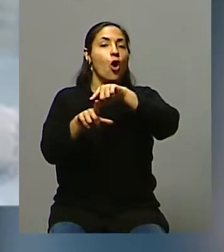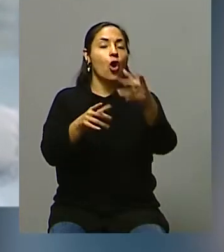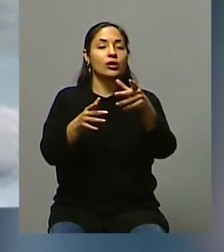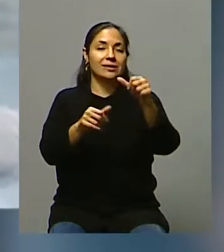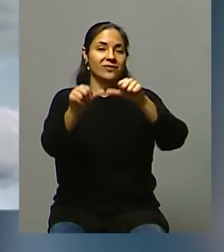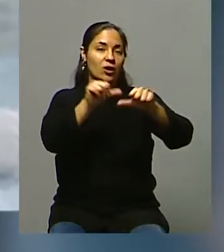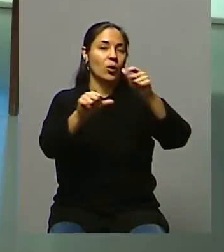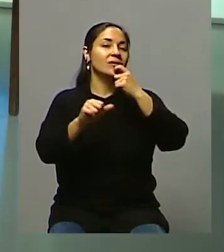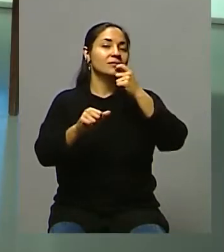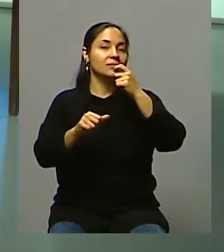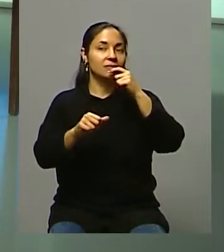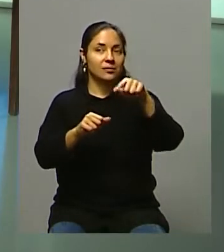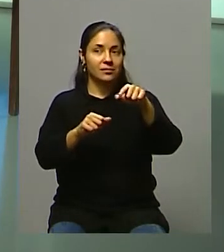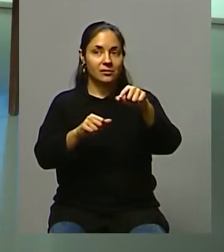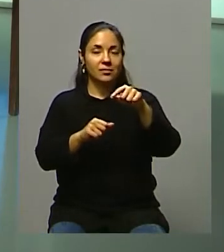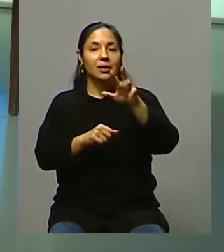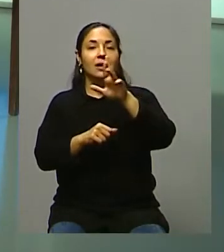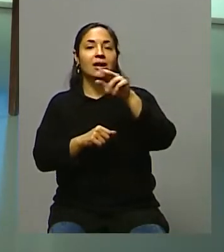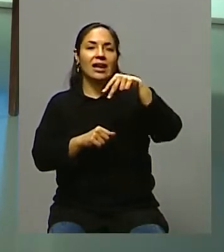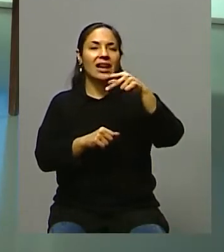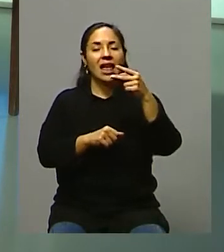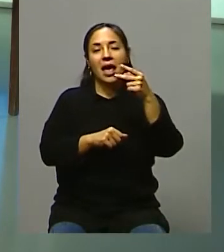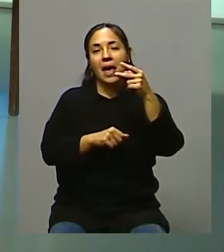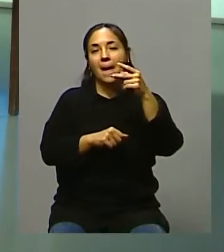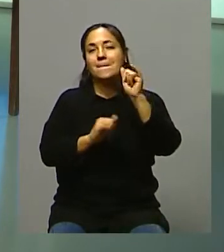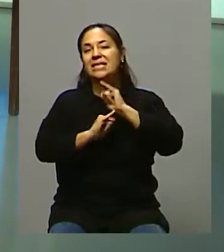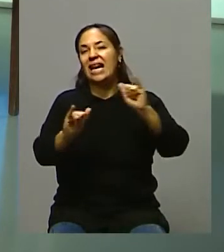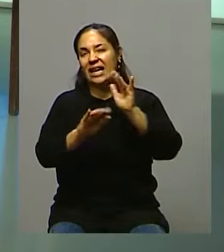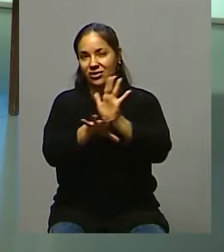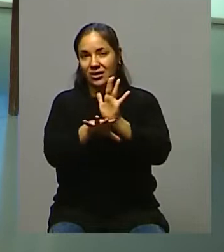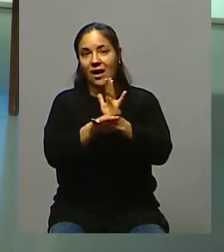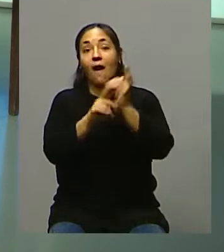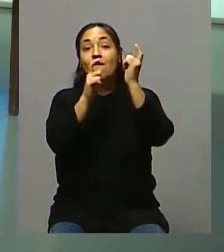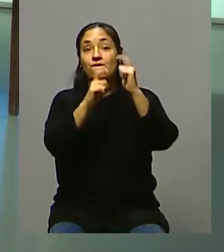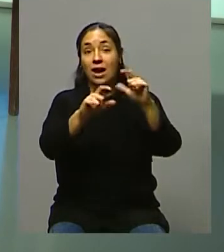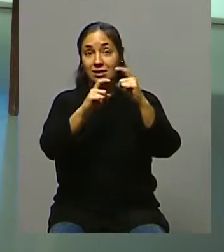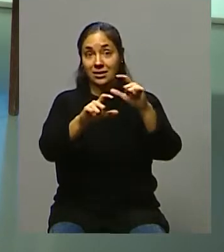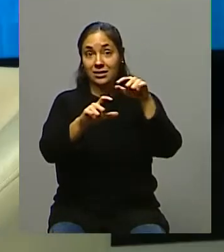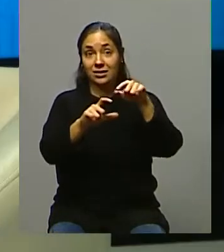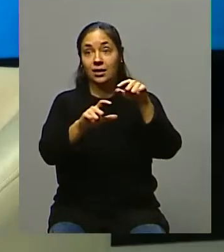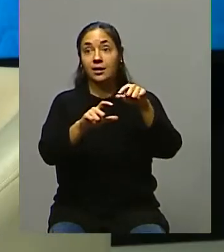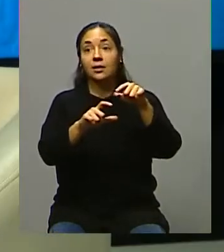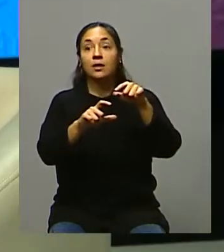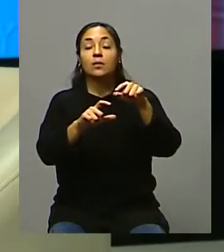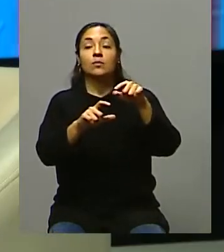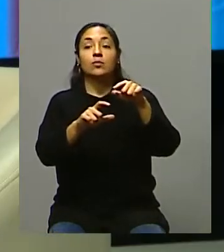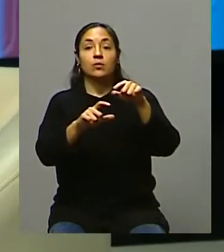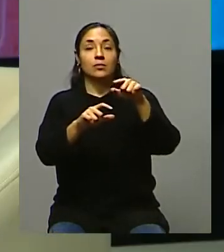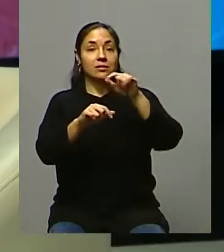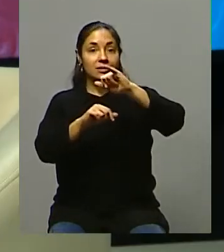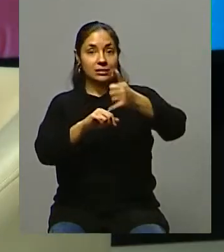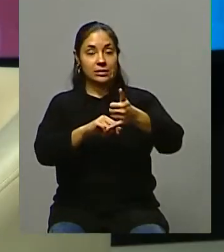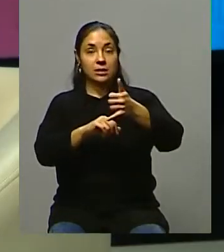esta vacuna, es una ARN mensajero, ¿sí? Que es Pfizer, se ha visto mayor eficacia. Entonces sí se ha empezado a